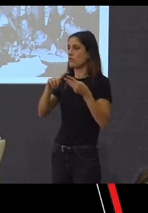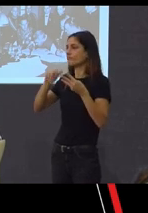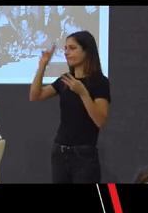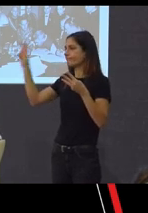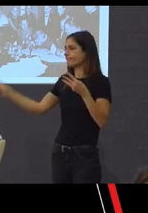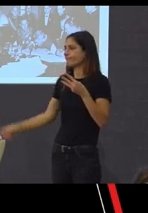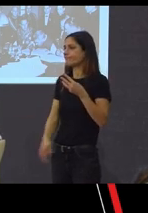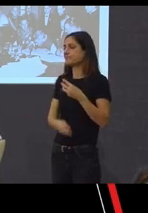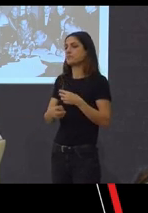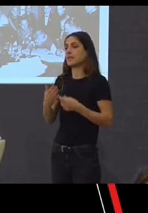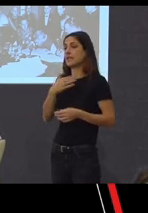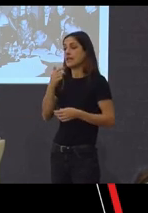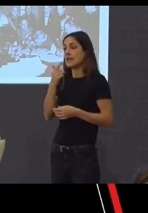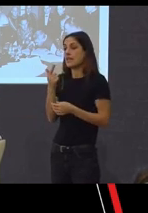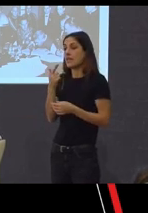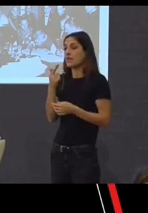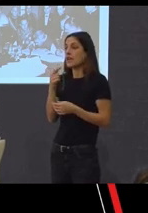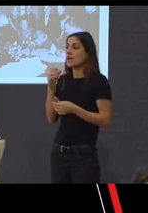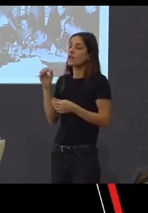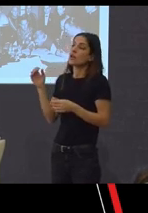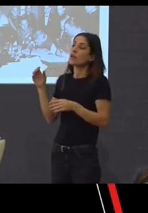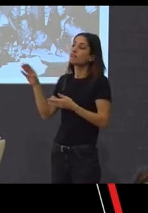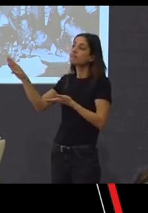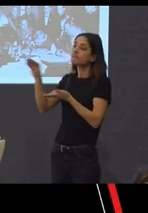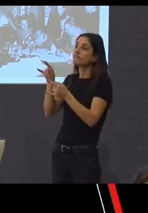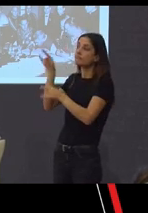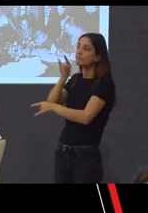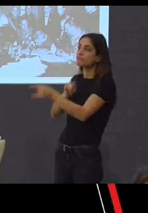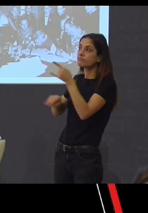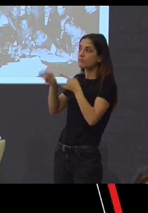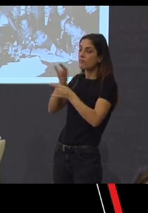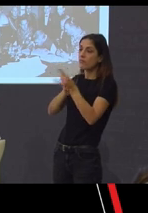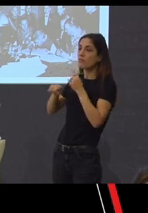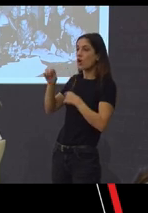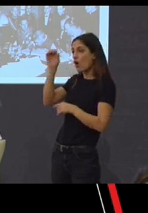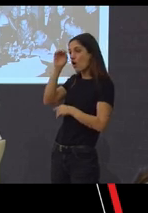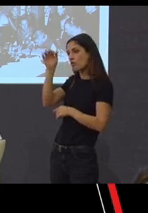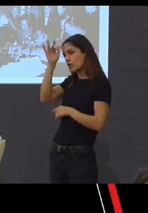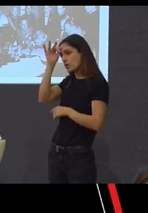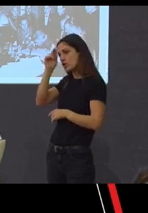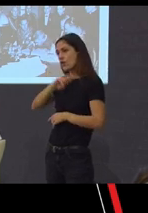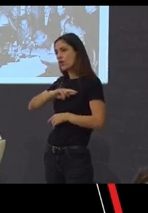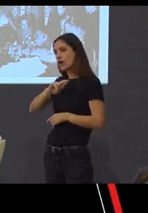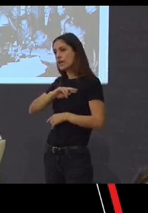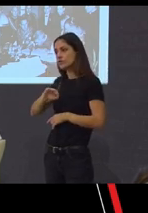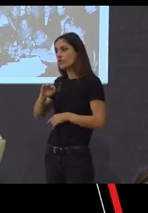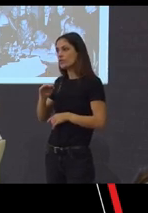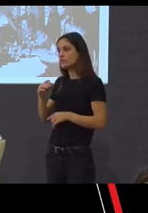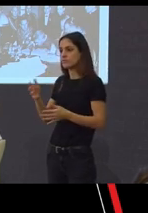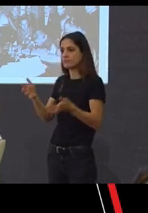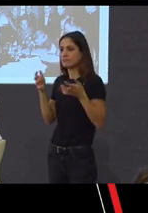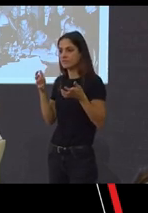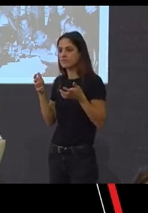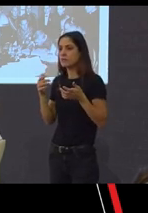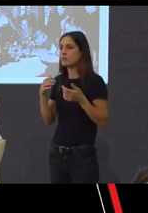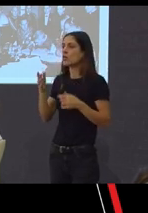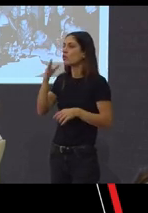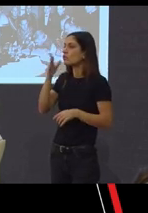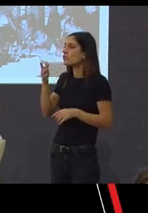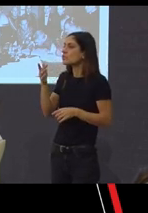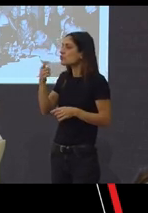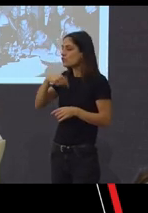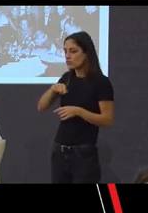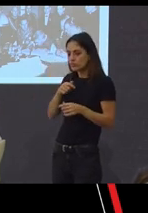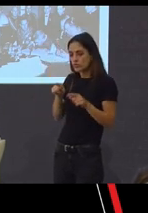Entón, gañarse a opinión católica e dicir é que nos estamos a defendernos. Estamos sendo atacados, estamos sufrindo unha persecución e, polo tanto,